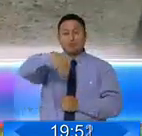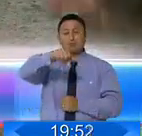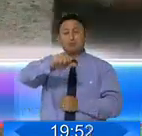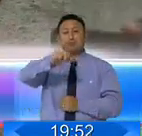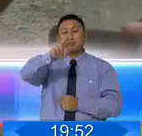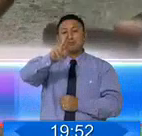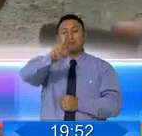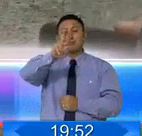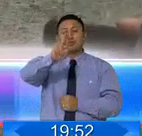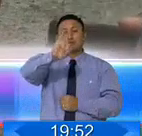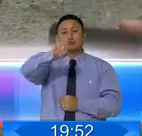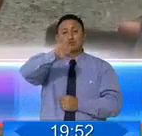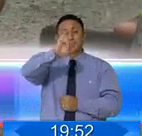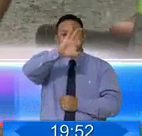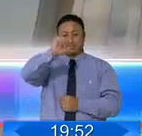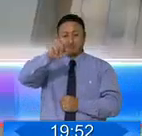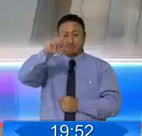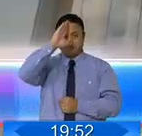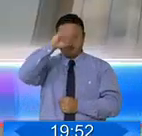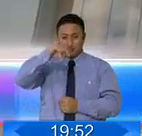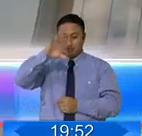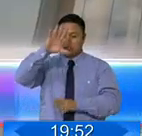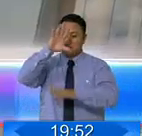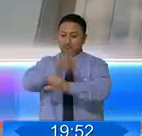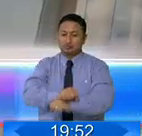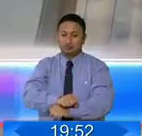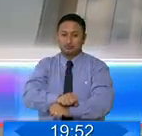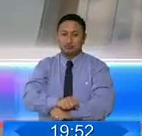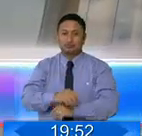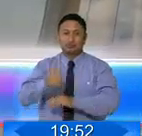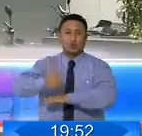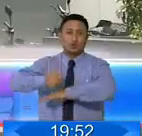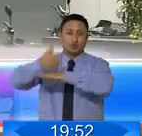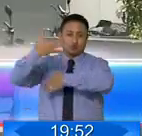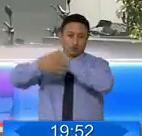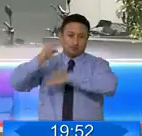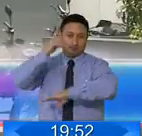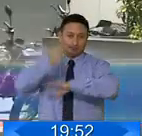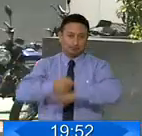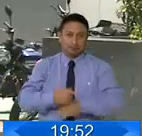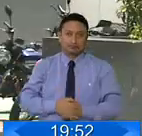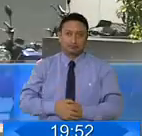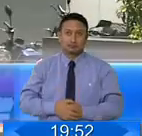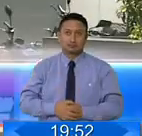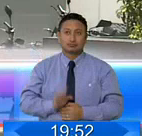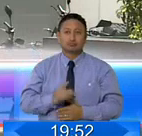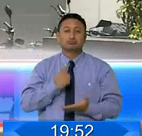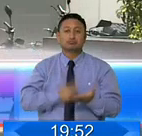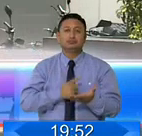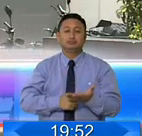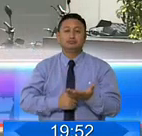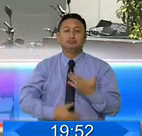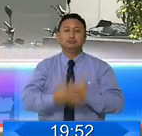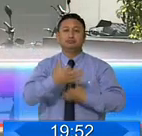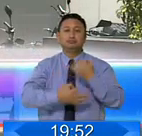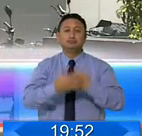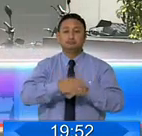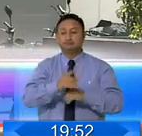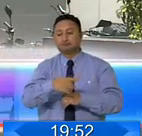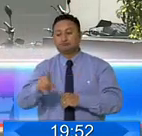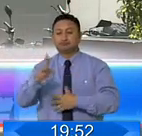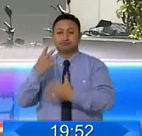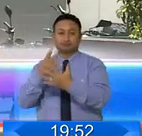marcha y cumplen con la boleta de captura emitida por autoridad judicial. En la audiencia de formulación de cargos, el juez penal dictó